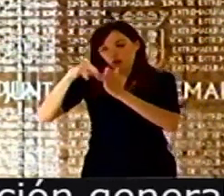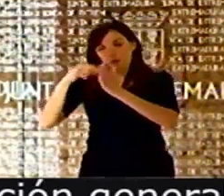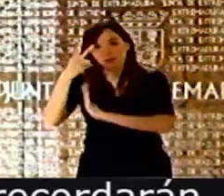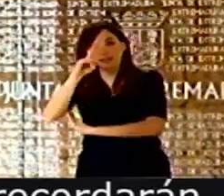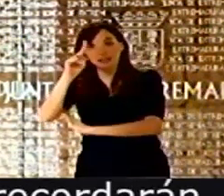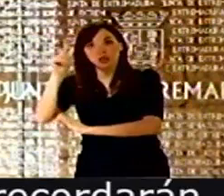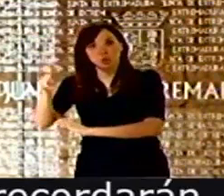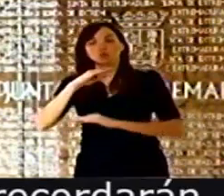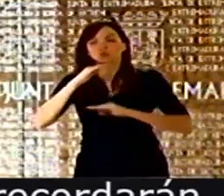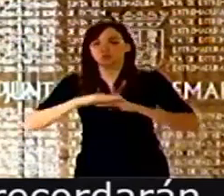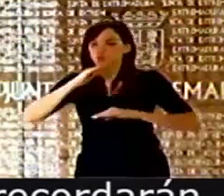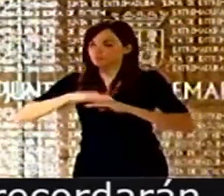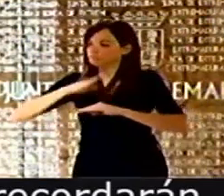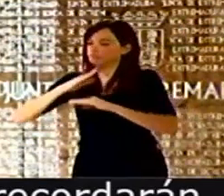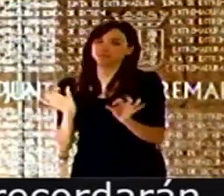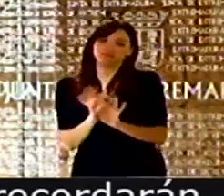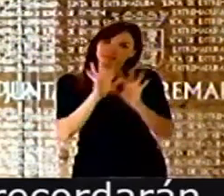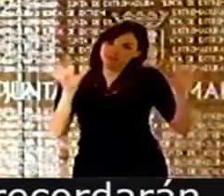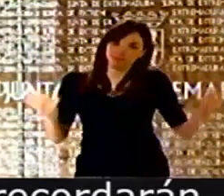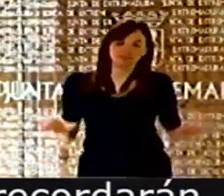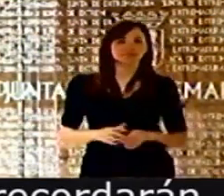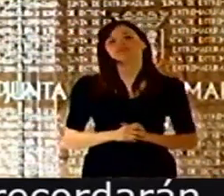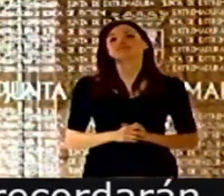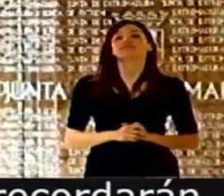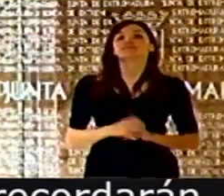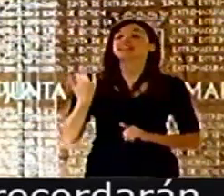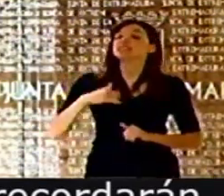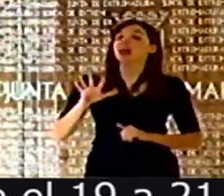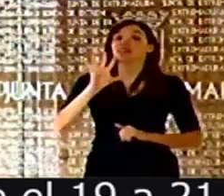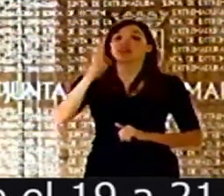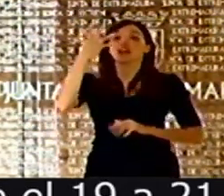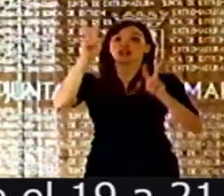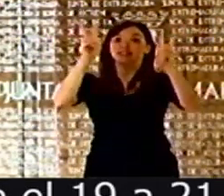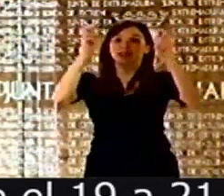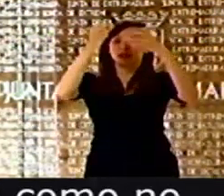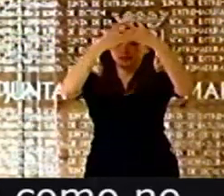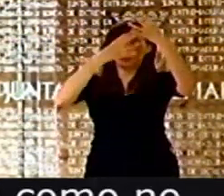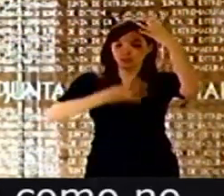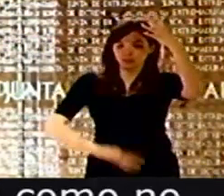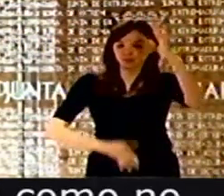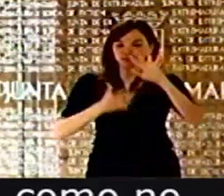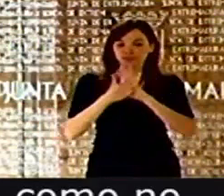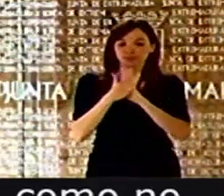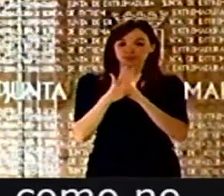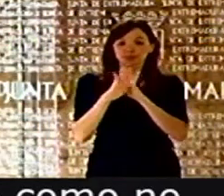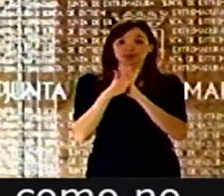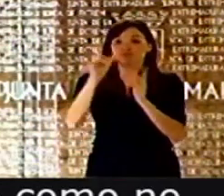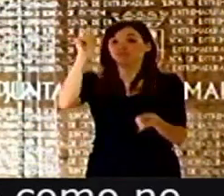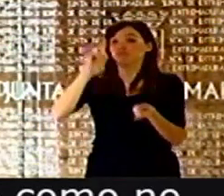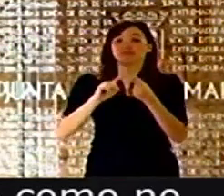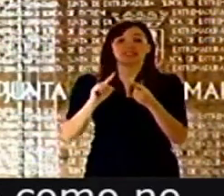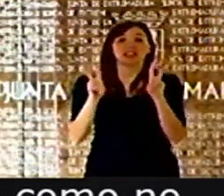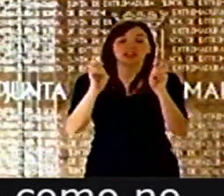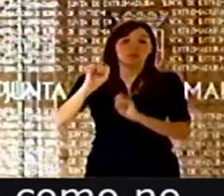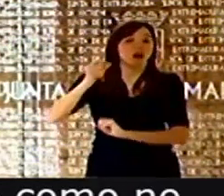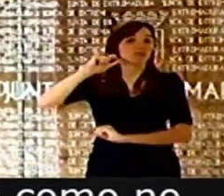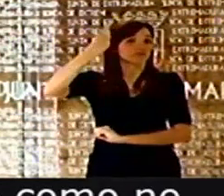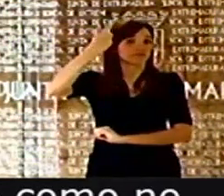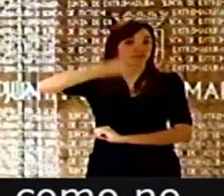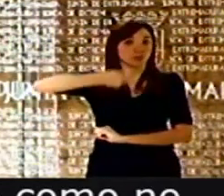cumpliendo, como no puede ser de otra manera. Y con este quinto asunto termino la referencia a lo más importante aprobado hoy en el